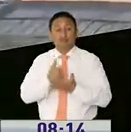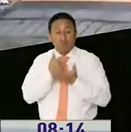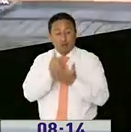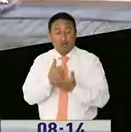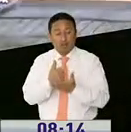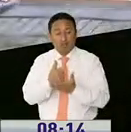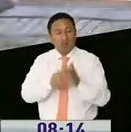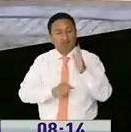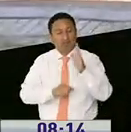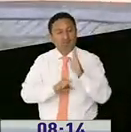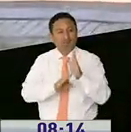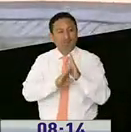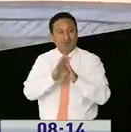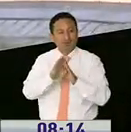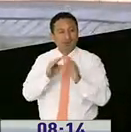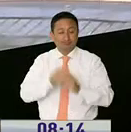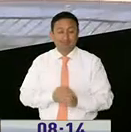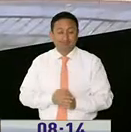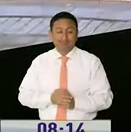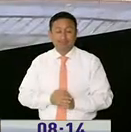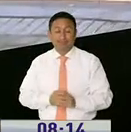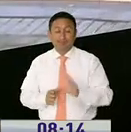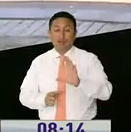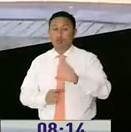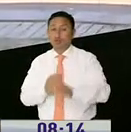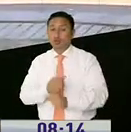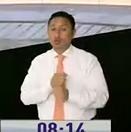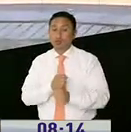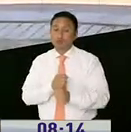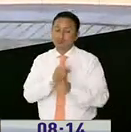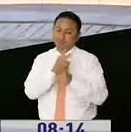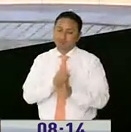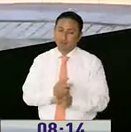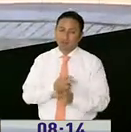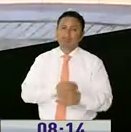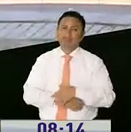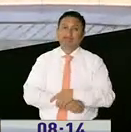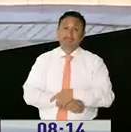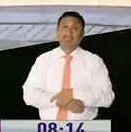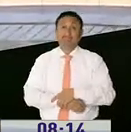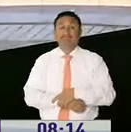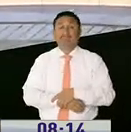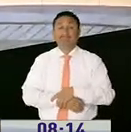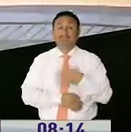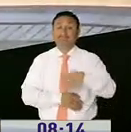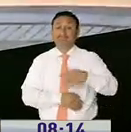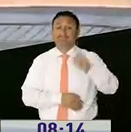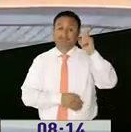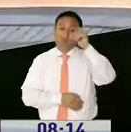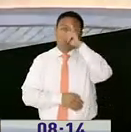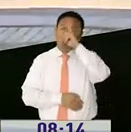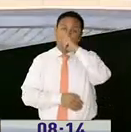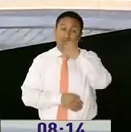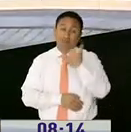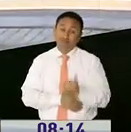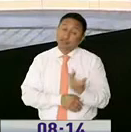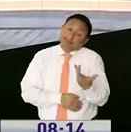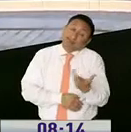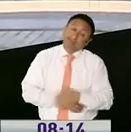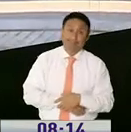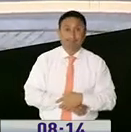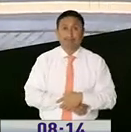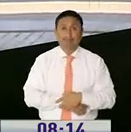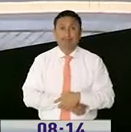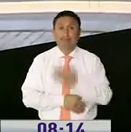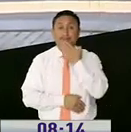y estos operativos para precautelar la seguridad de todos los ciudadanos. Complicado, realmente complicado las situaciones que se viven. Por un